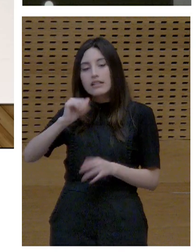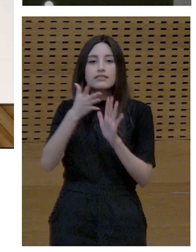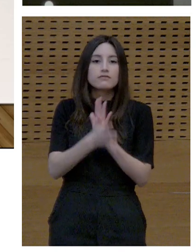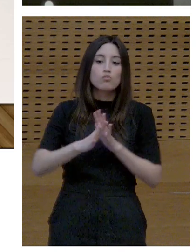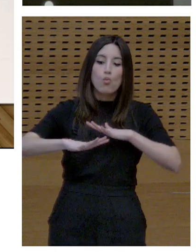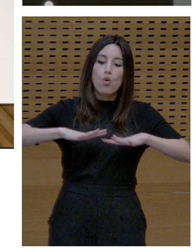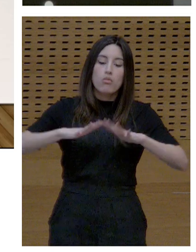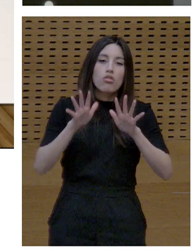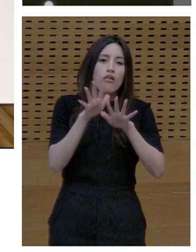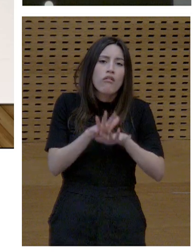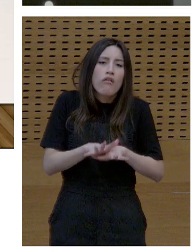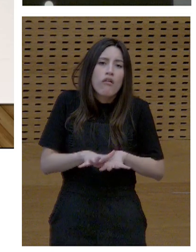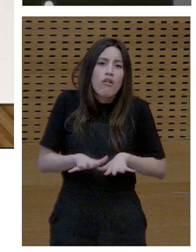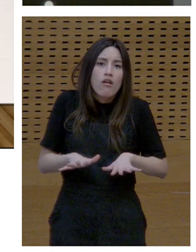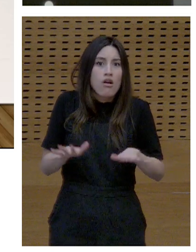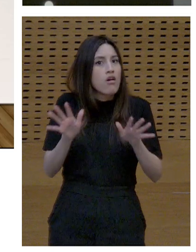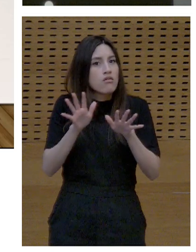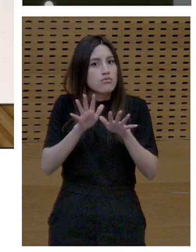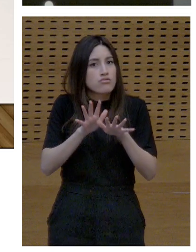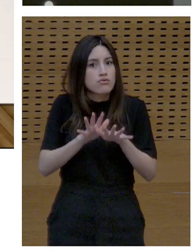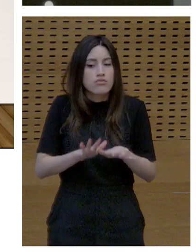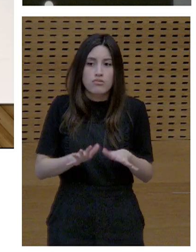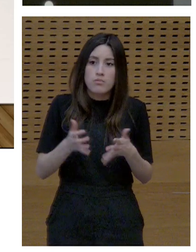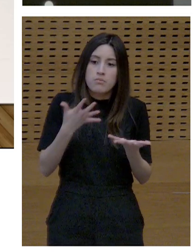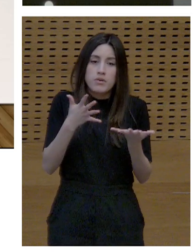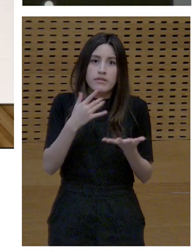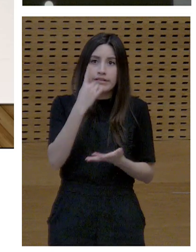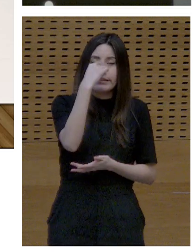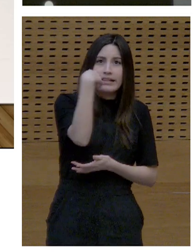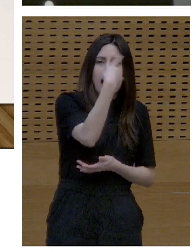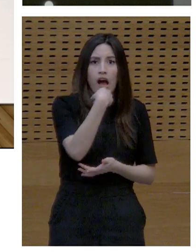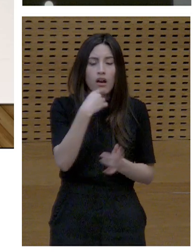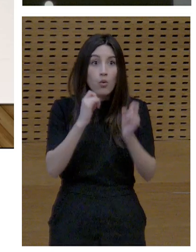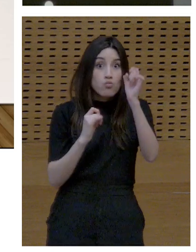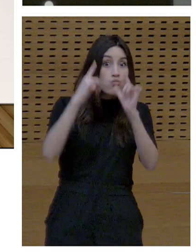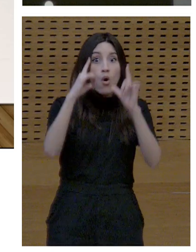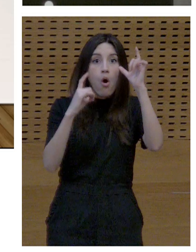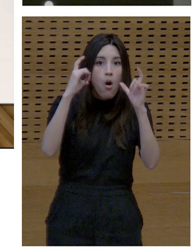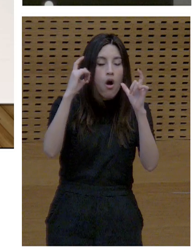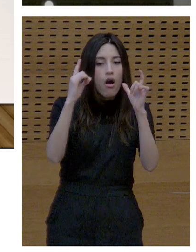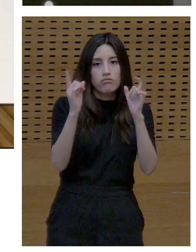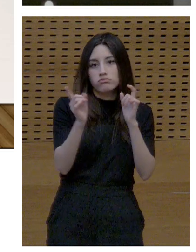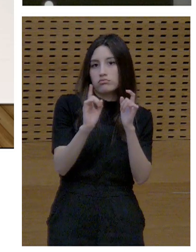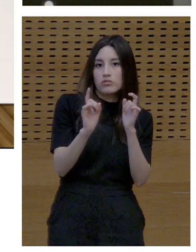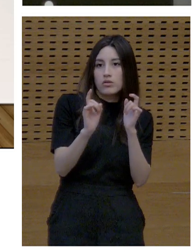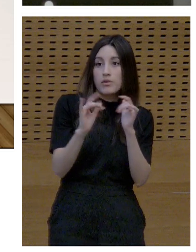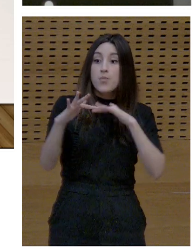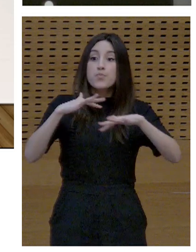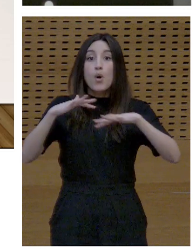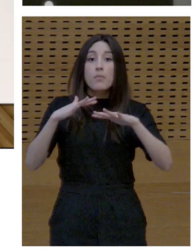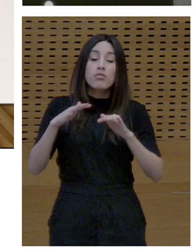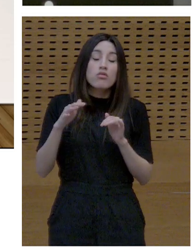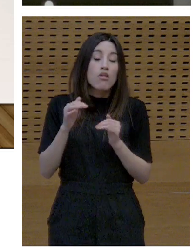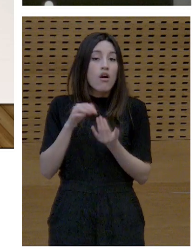pérdida del movimiento espontáneo. Pues la cara pues no es tan expresiva, cuando al caminar pues se pierde